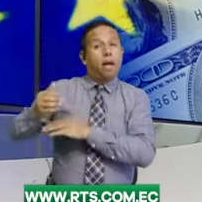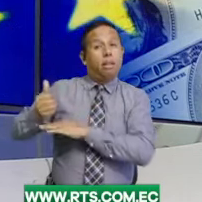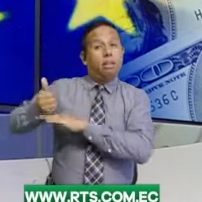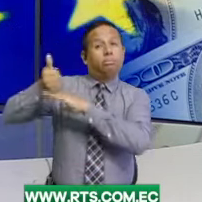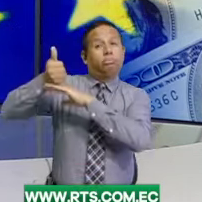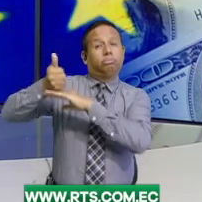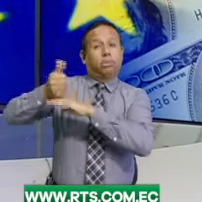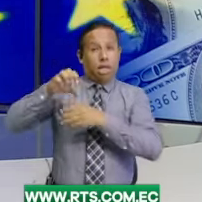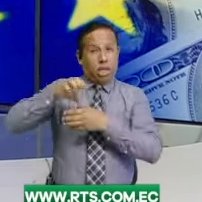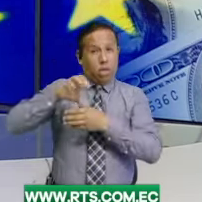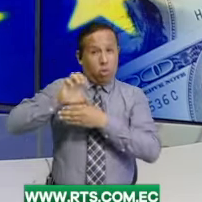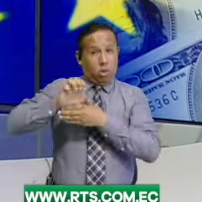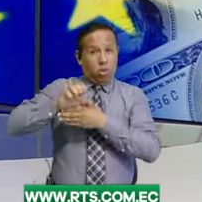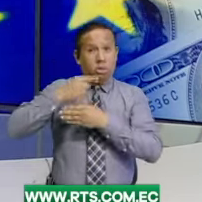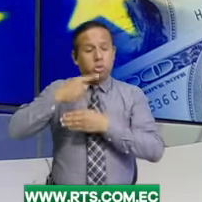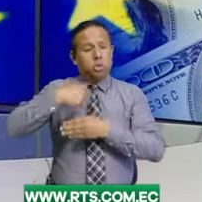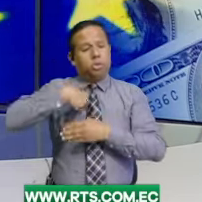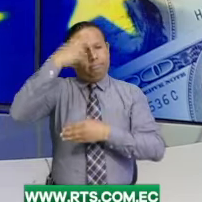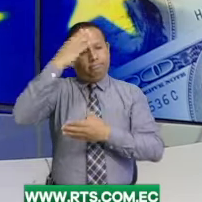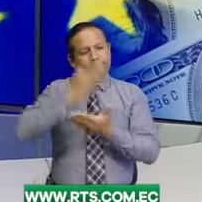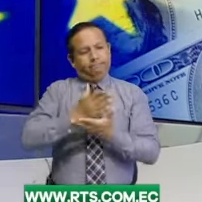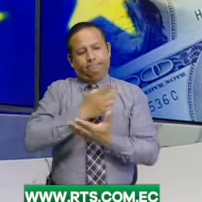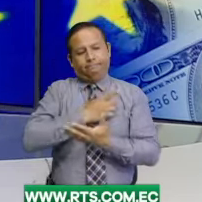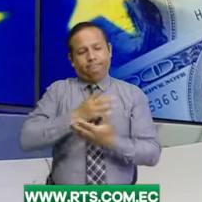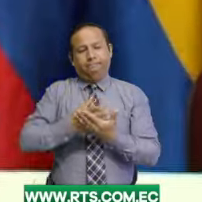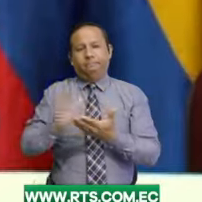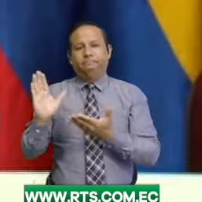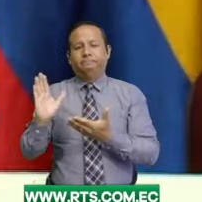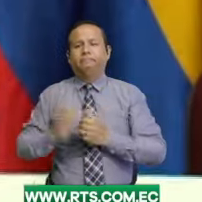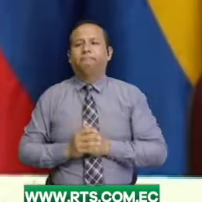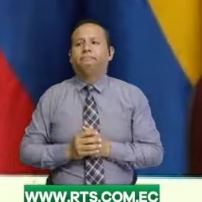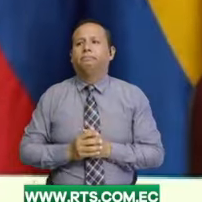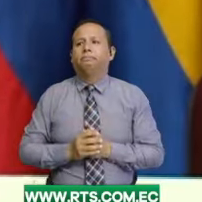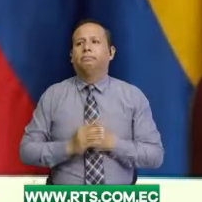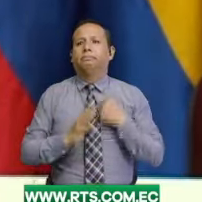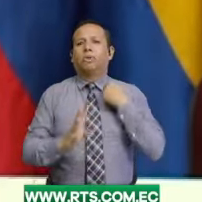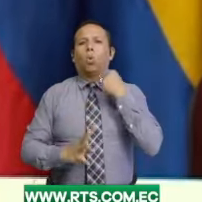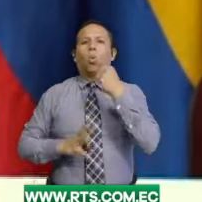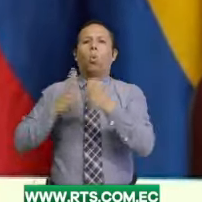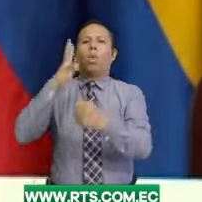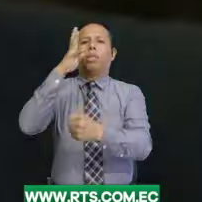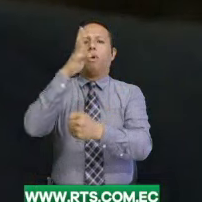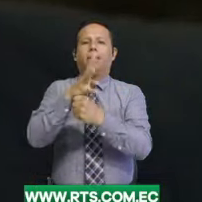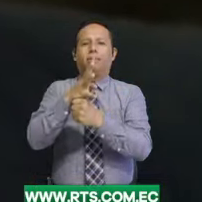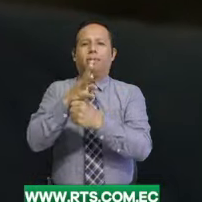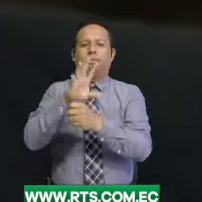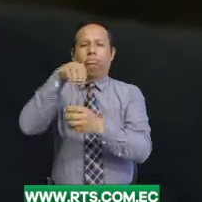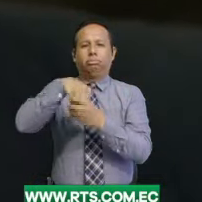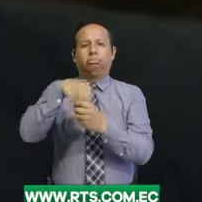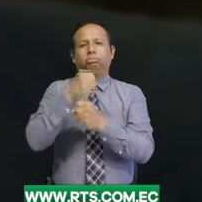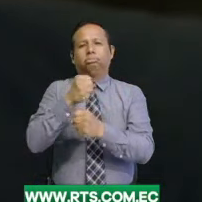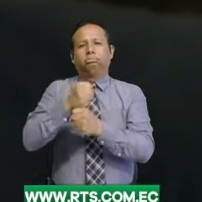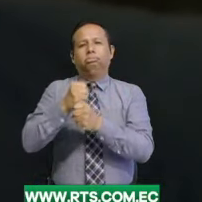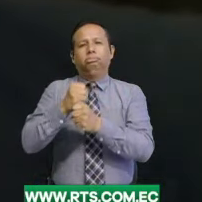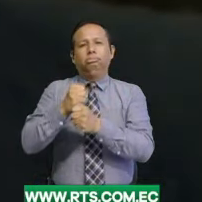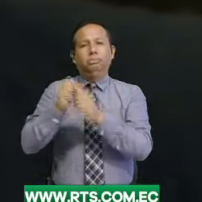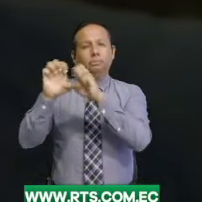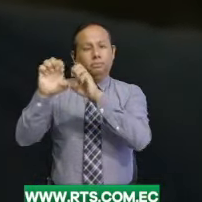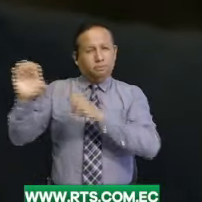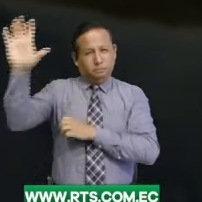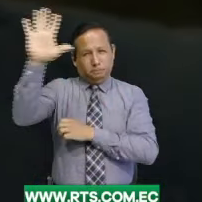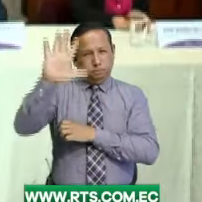en Ecuador anunció su partida. Tras 4 años de haber prestado sus servicios en Ecuador, el embajador de la Unión Europea